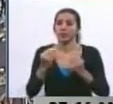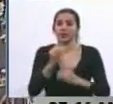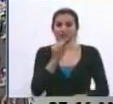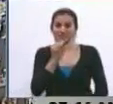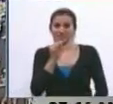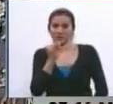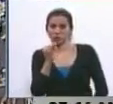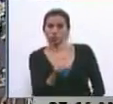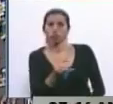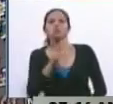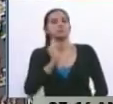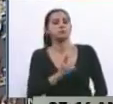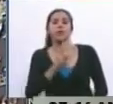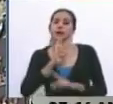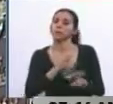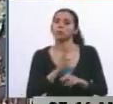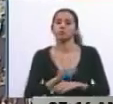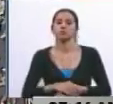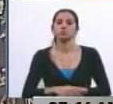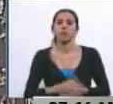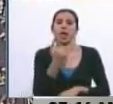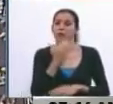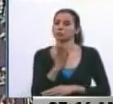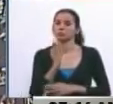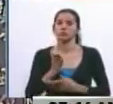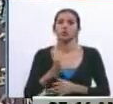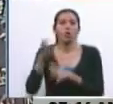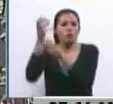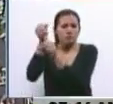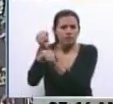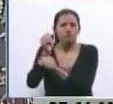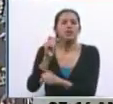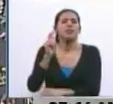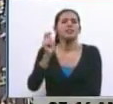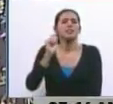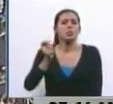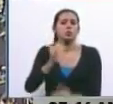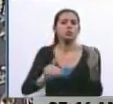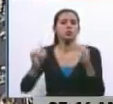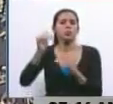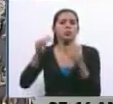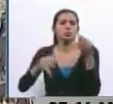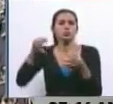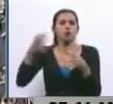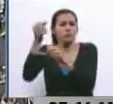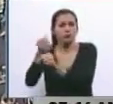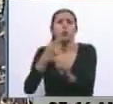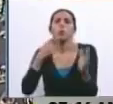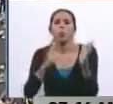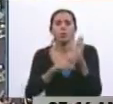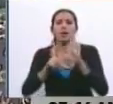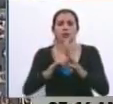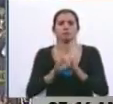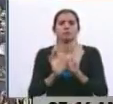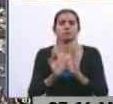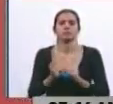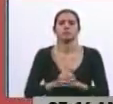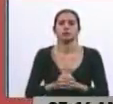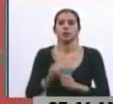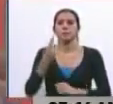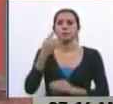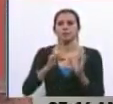tenga su fruto. Nosotros confiamos en el Tribunal Supremo de Justicia en que haga cumplir la ley. Hablas del